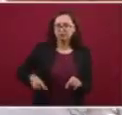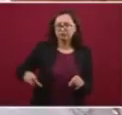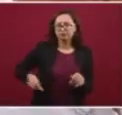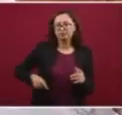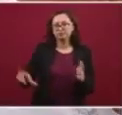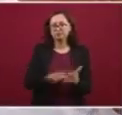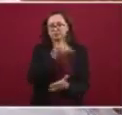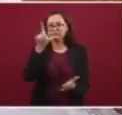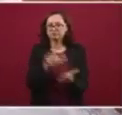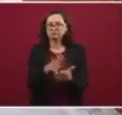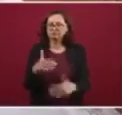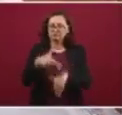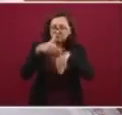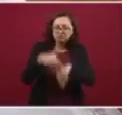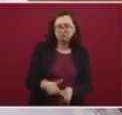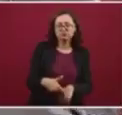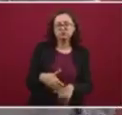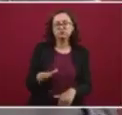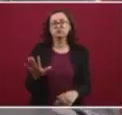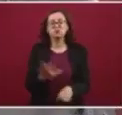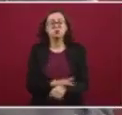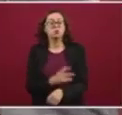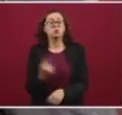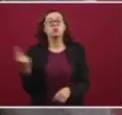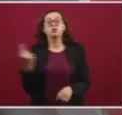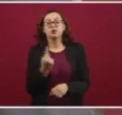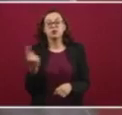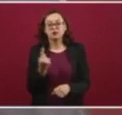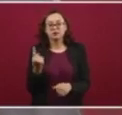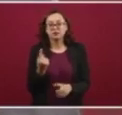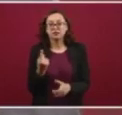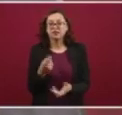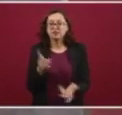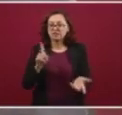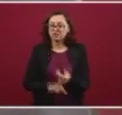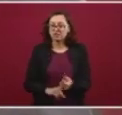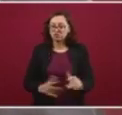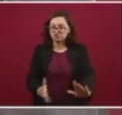porque hay la garantía de que no van a haber chicanadas,